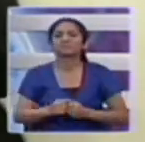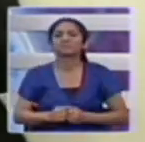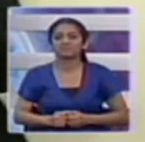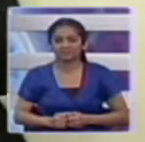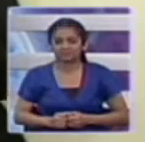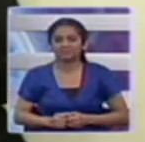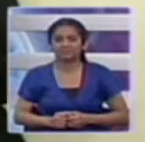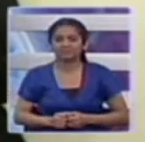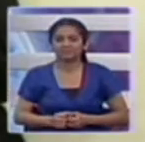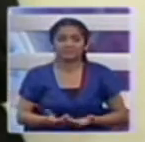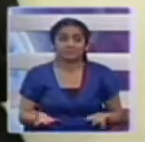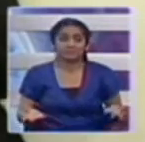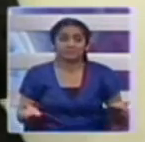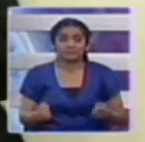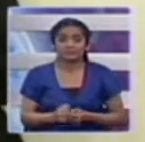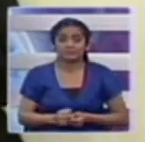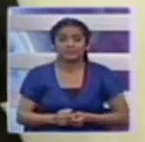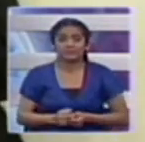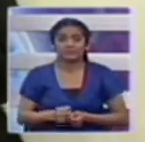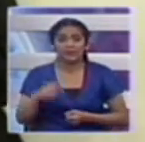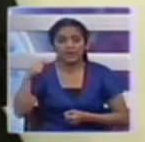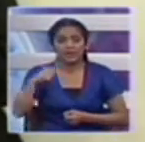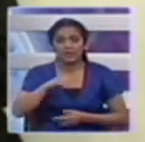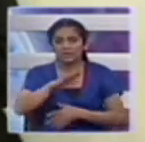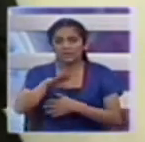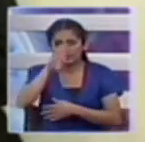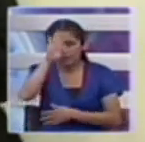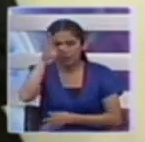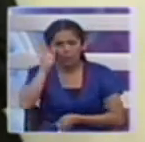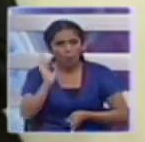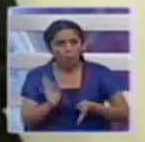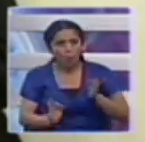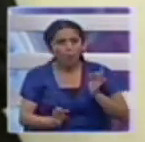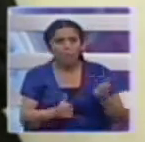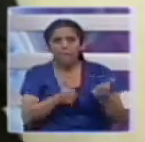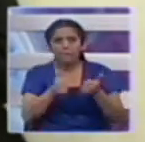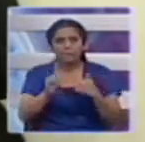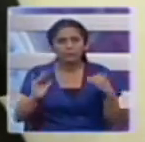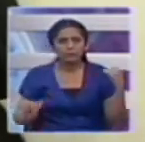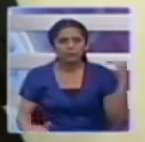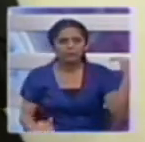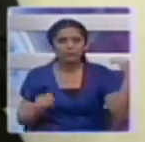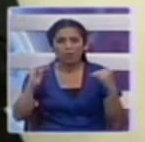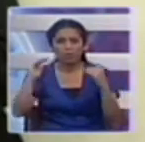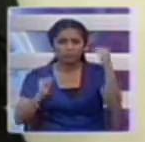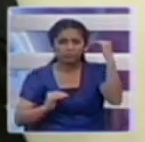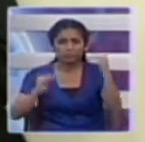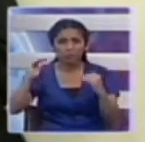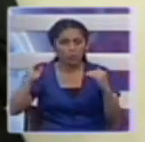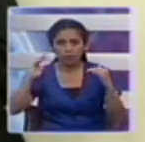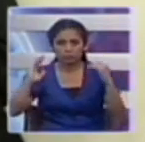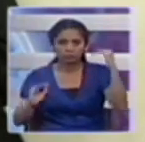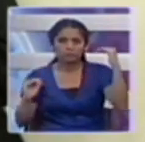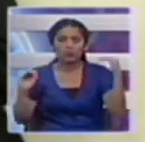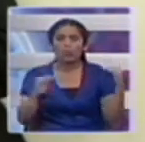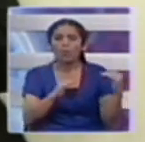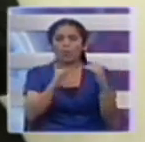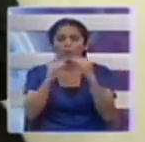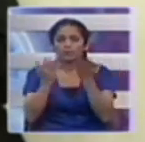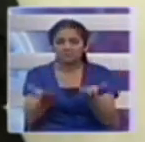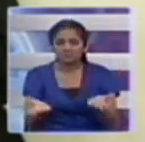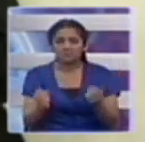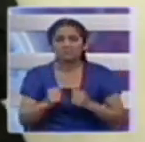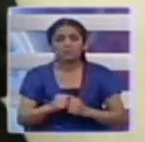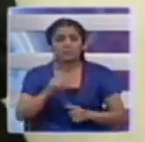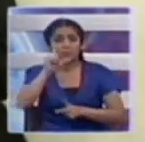década. Como reitero, justicia social, equidad, redistribución, condiciones para el desarrollo futuro,